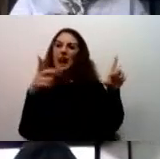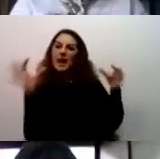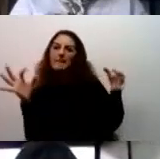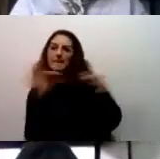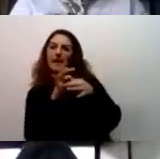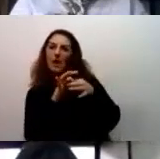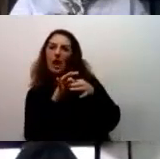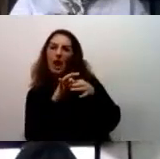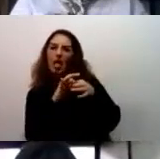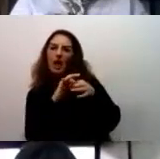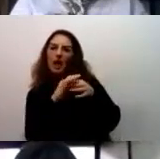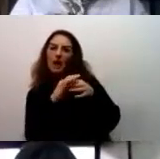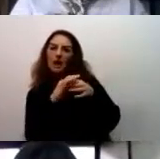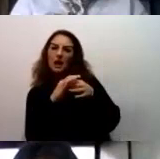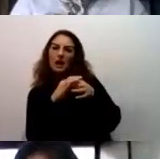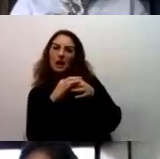primordial es dar